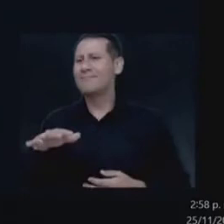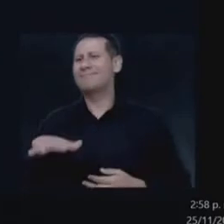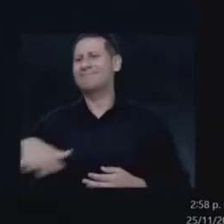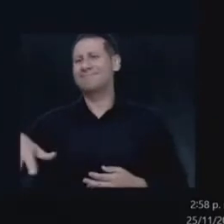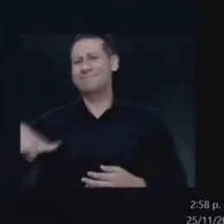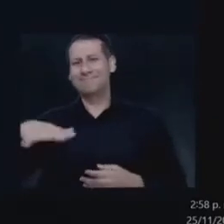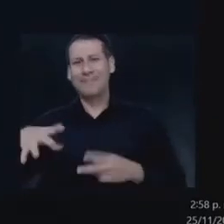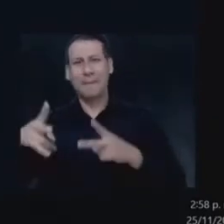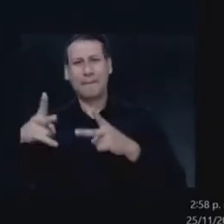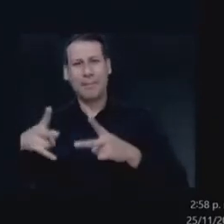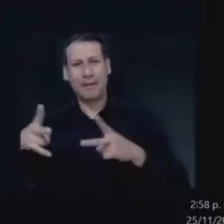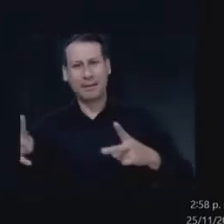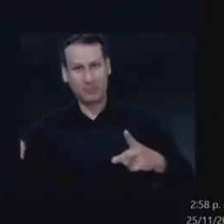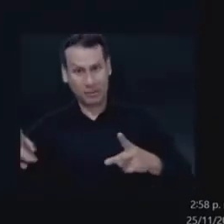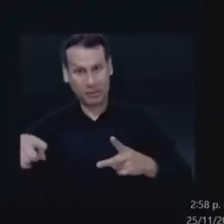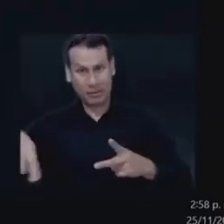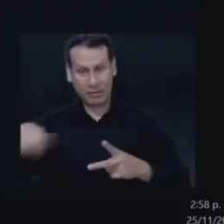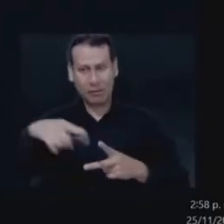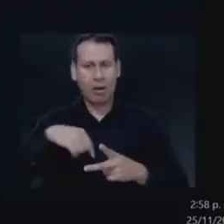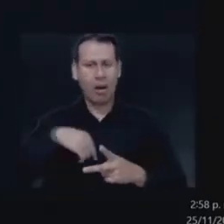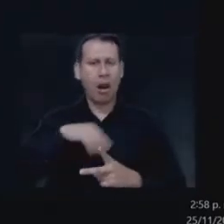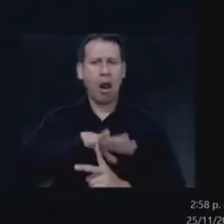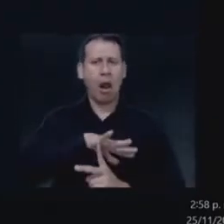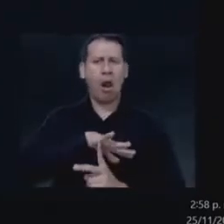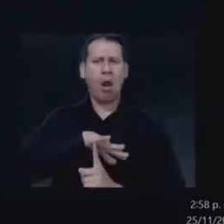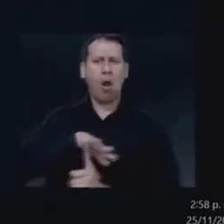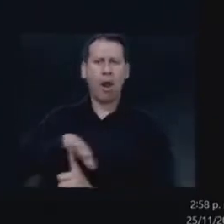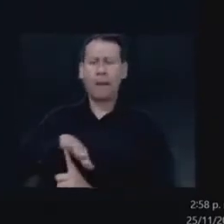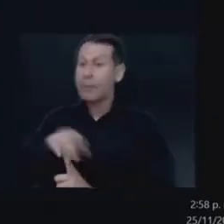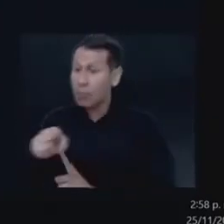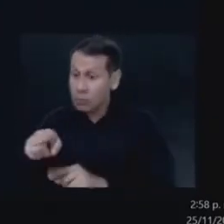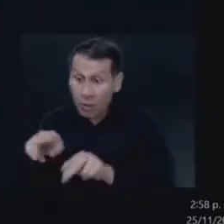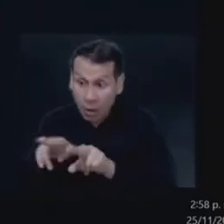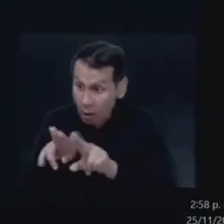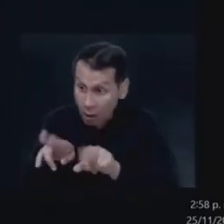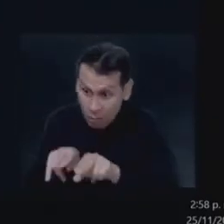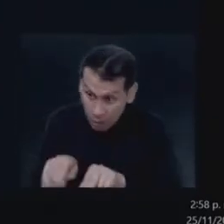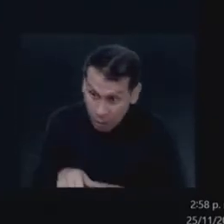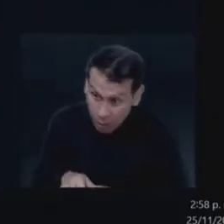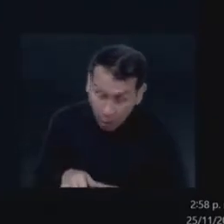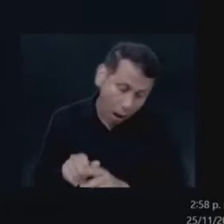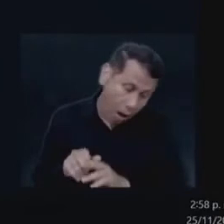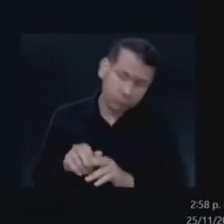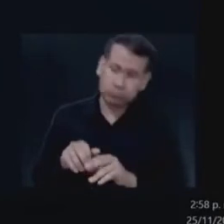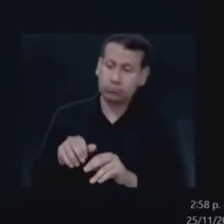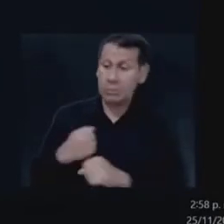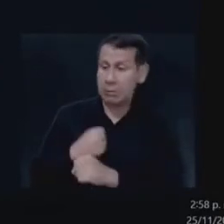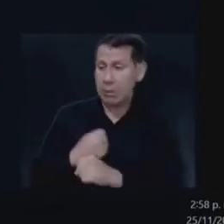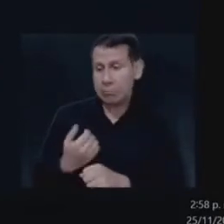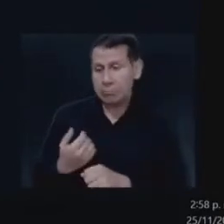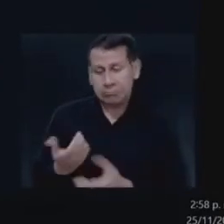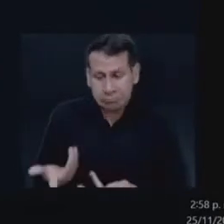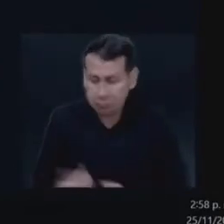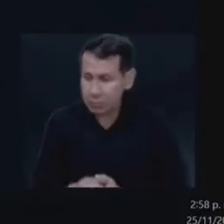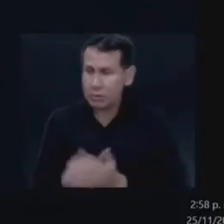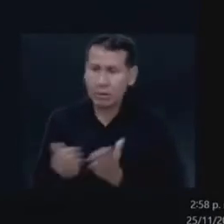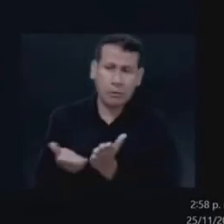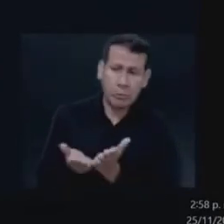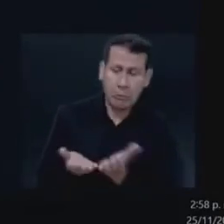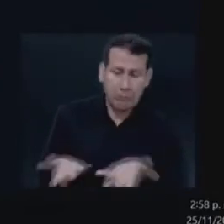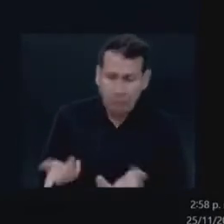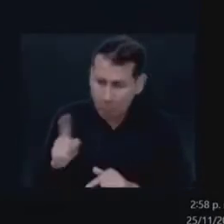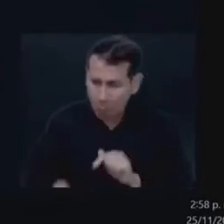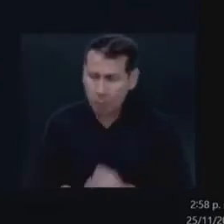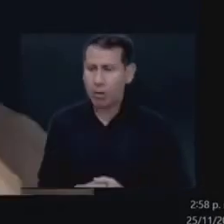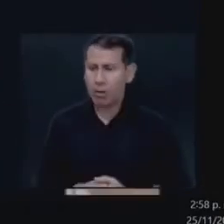sus derechos más básicos. Quien no tiene acceso a Internet no puede trabajar, no puede estudiar, no puede tener acceso a salud,